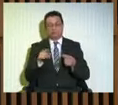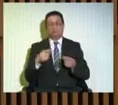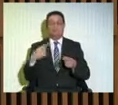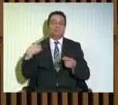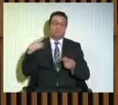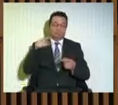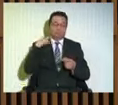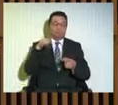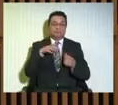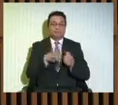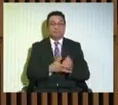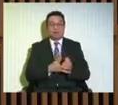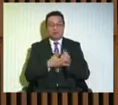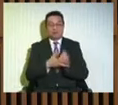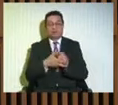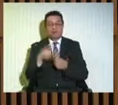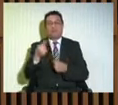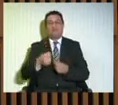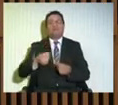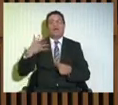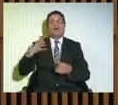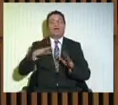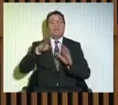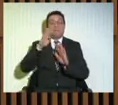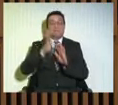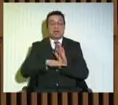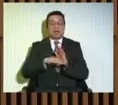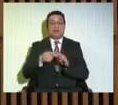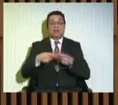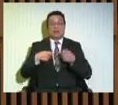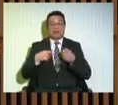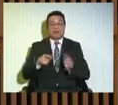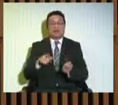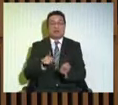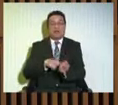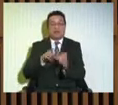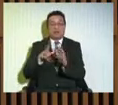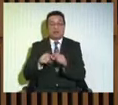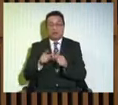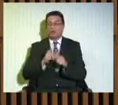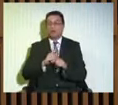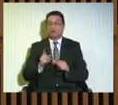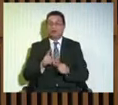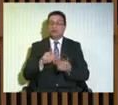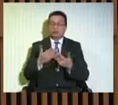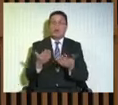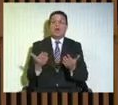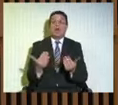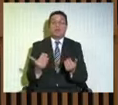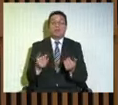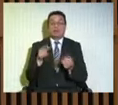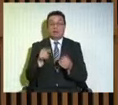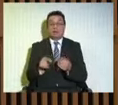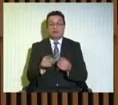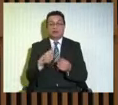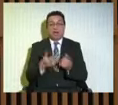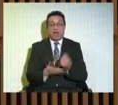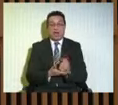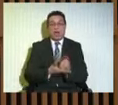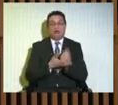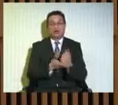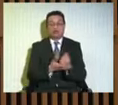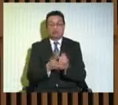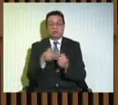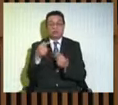que este aporte tuviera un valor menor, porque el gasto de la familia ya lo había tenido que hacer a la espera de que llegara esta ayuda que